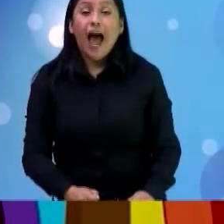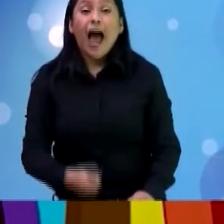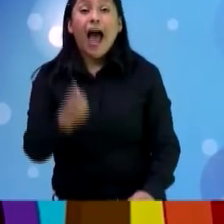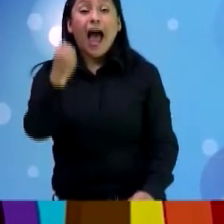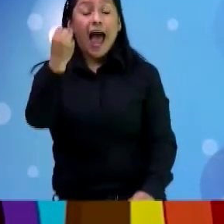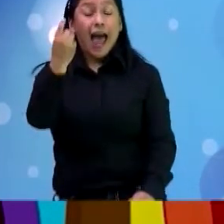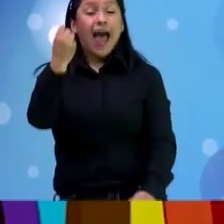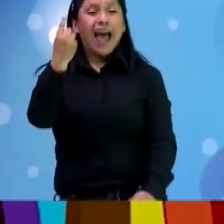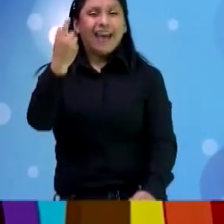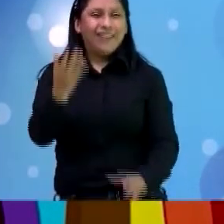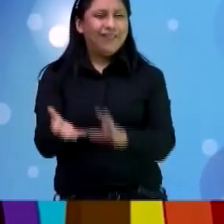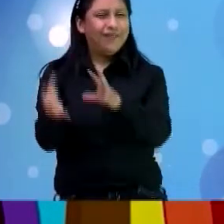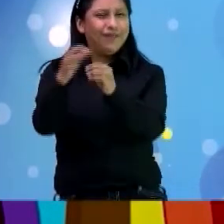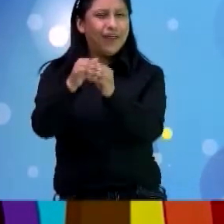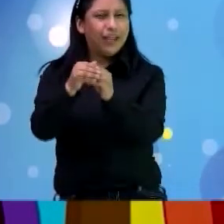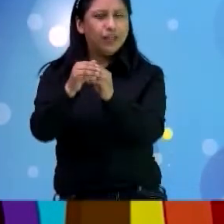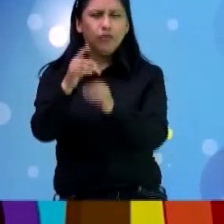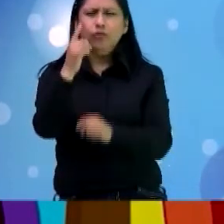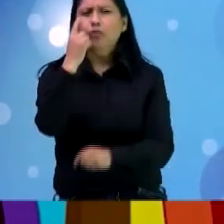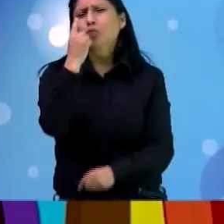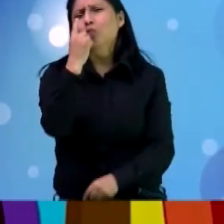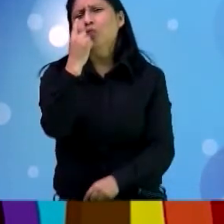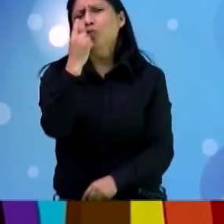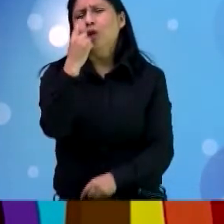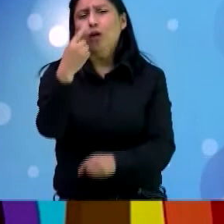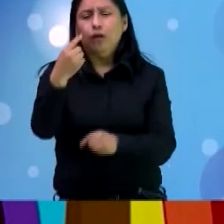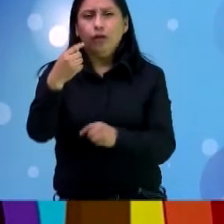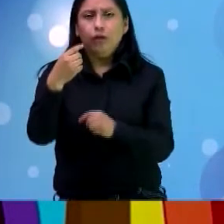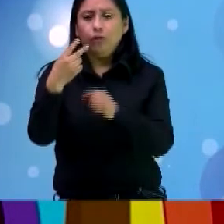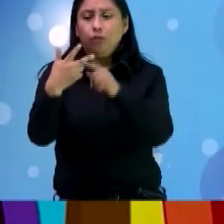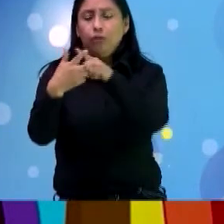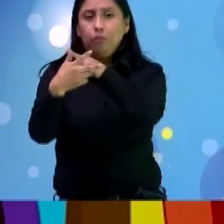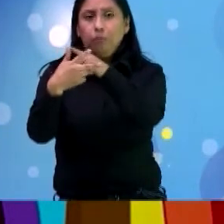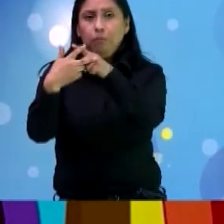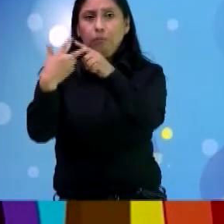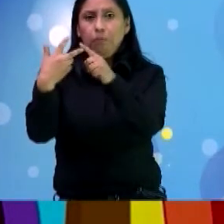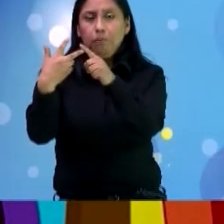Le voy a hacer sus manitos solo con tres dedos.